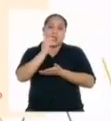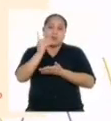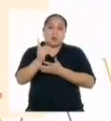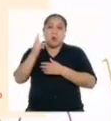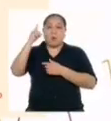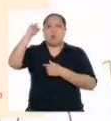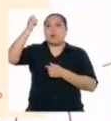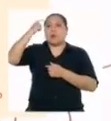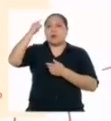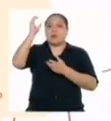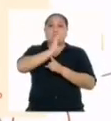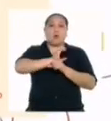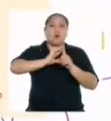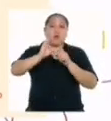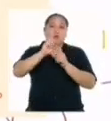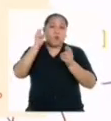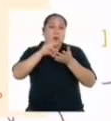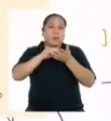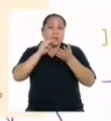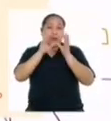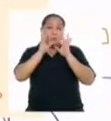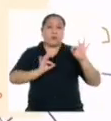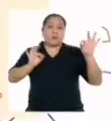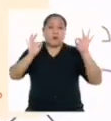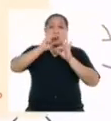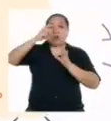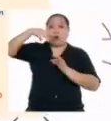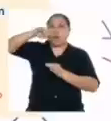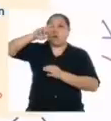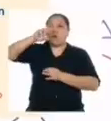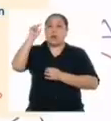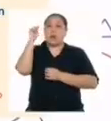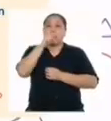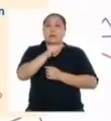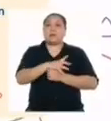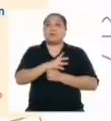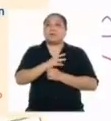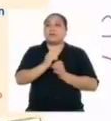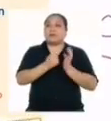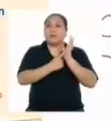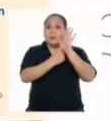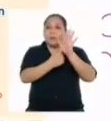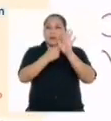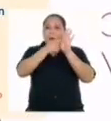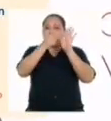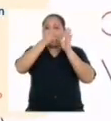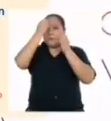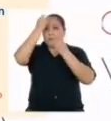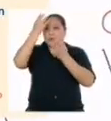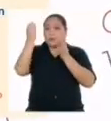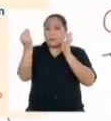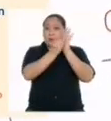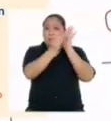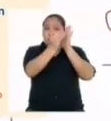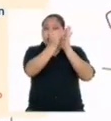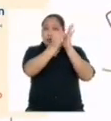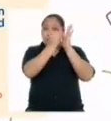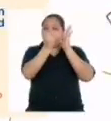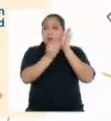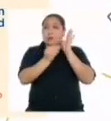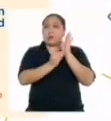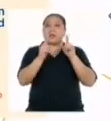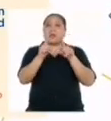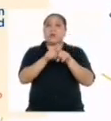cultural. Lo más importante de un mural es la calidad de información que presenta y está determinada por la pertinencia